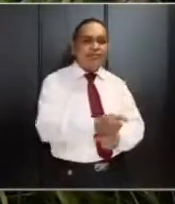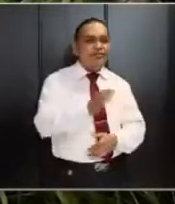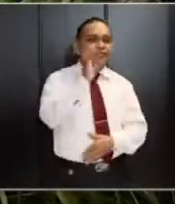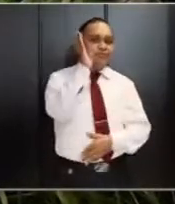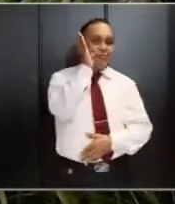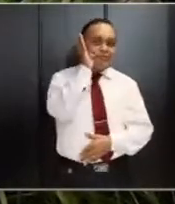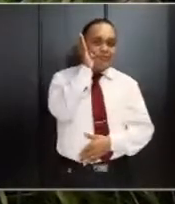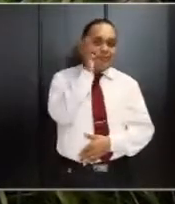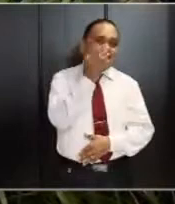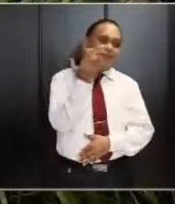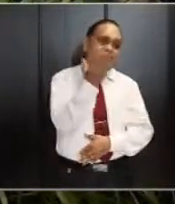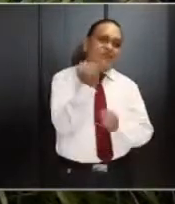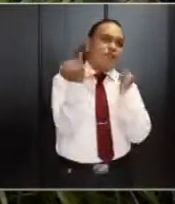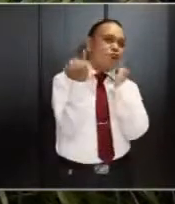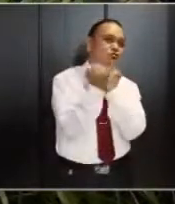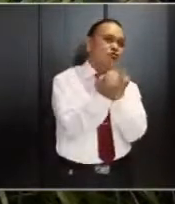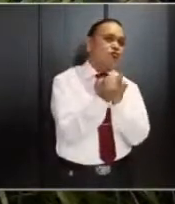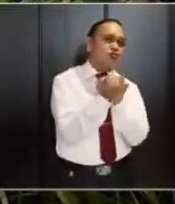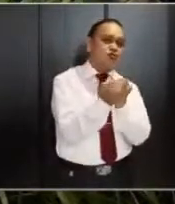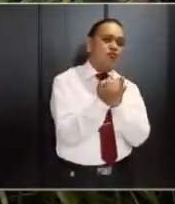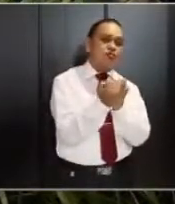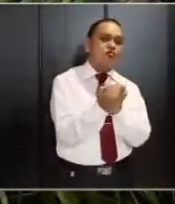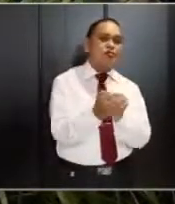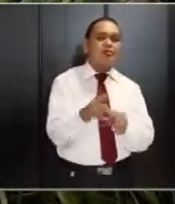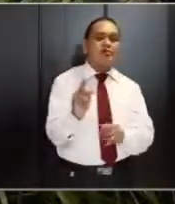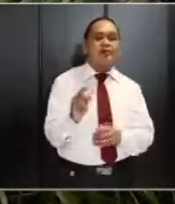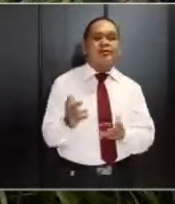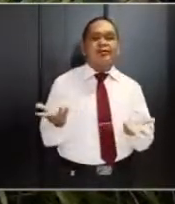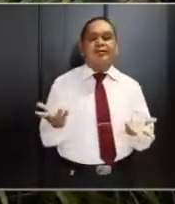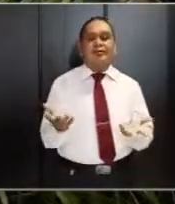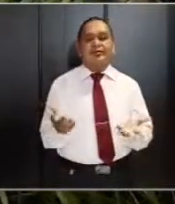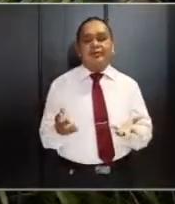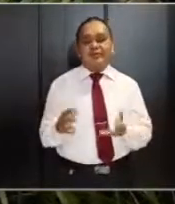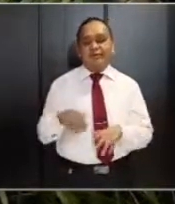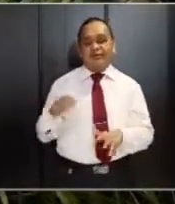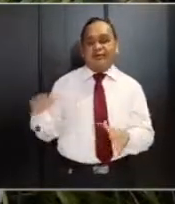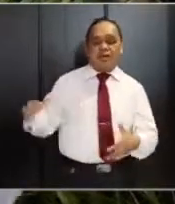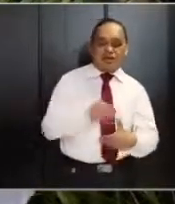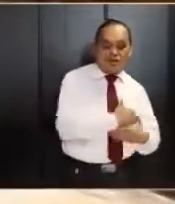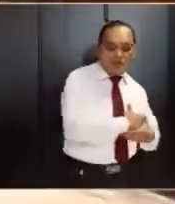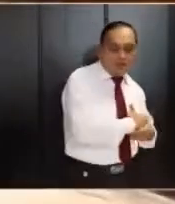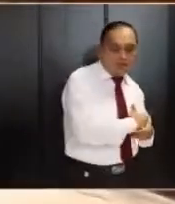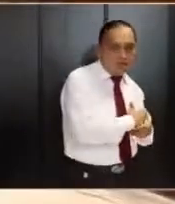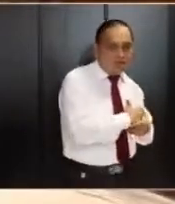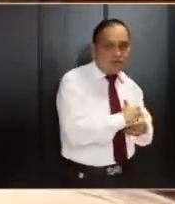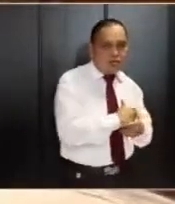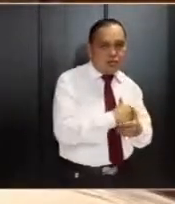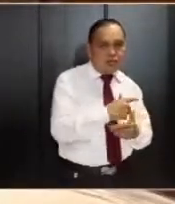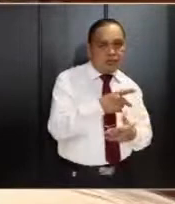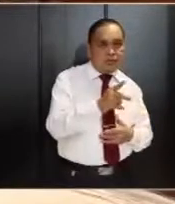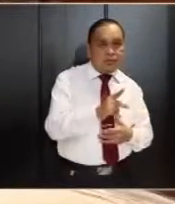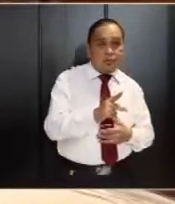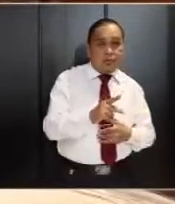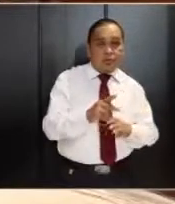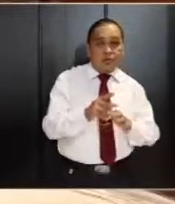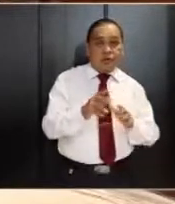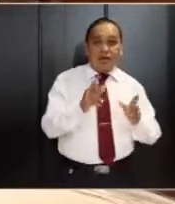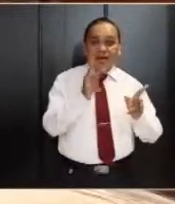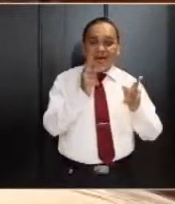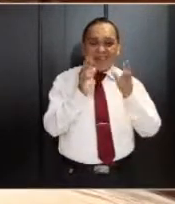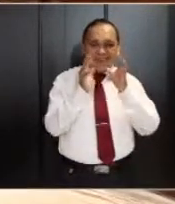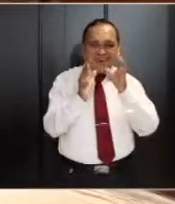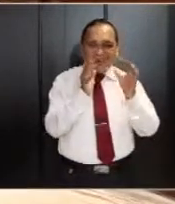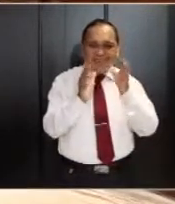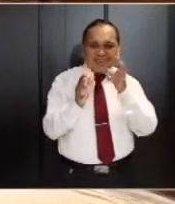no pudo ocultar que se estaba agandallando, como dirían los muchachos, la obra, pues intenta golpear a los reporteros y luego, muy